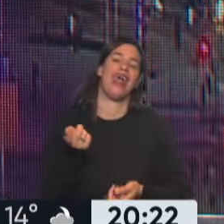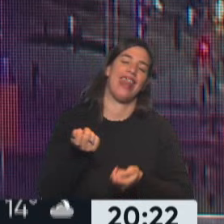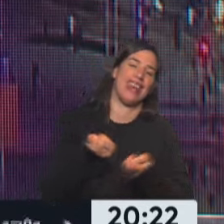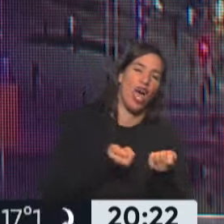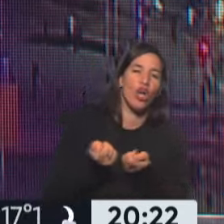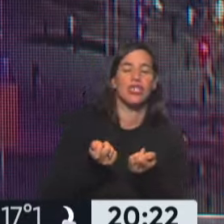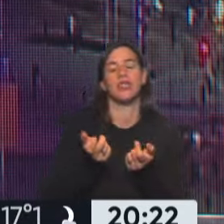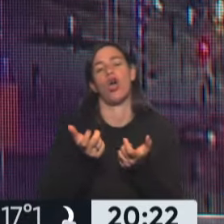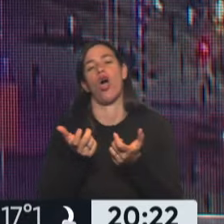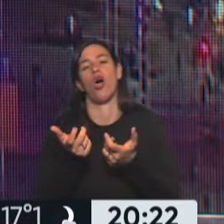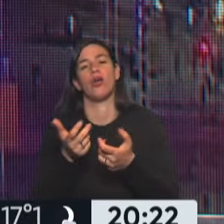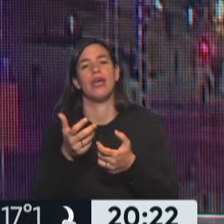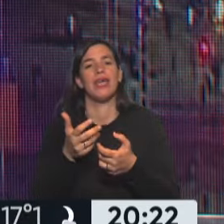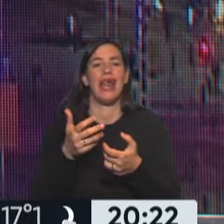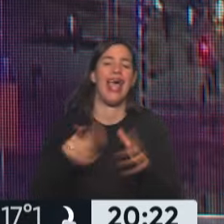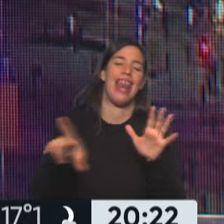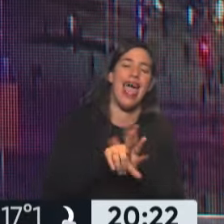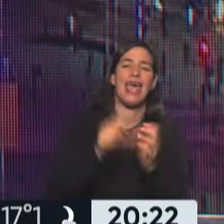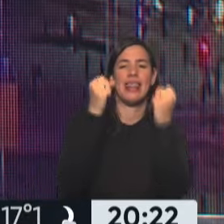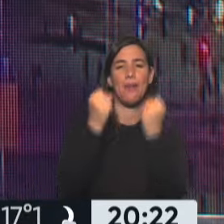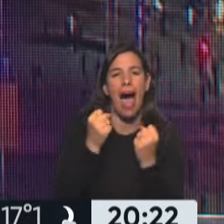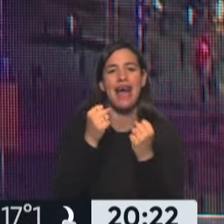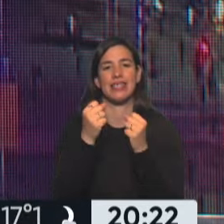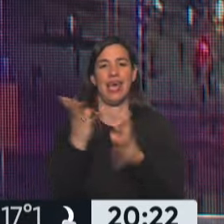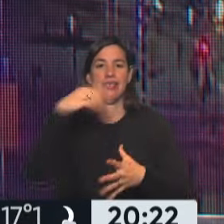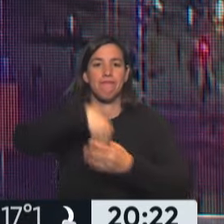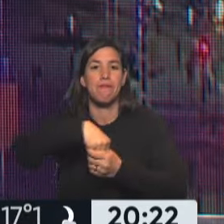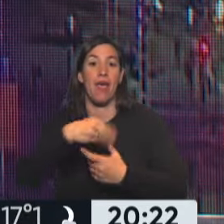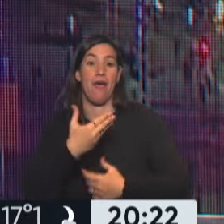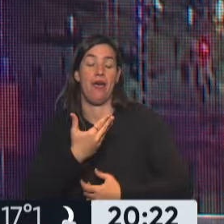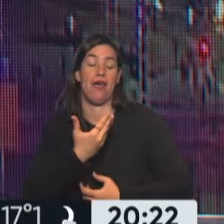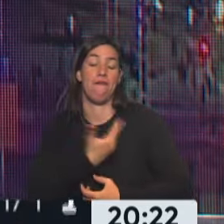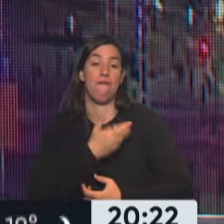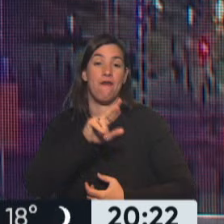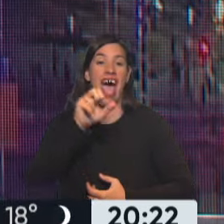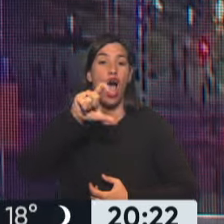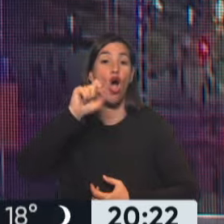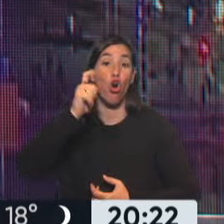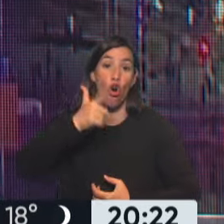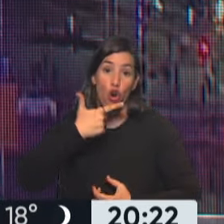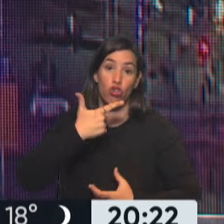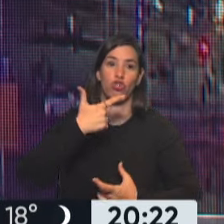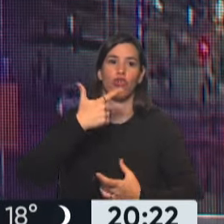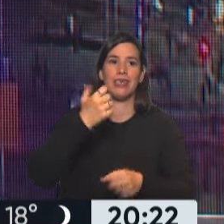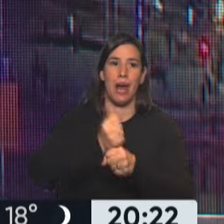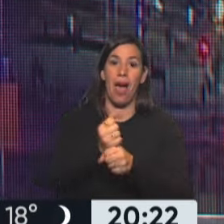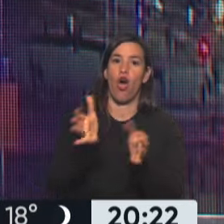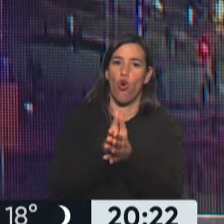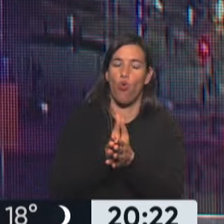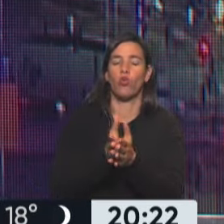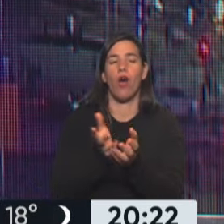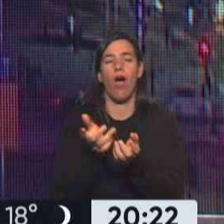Guillermo Francos El ha ha cobrado una lógica más de de negociación de